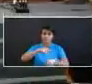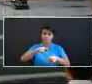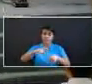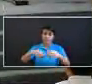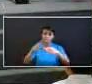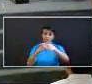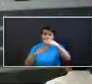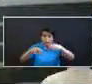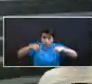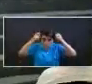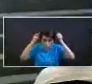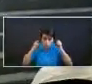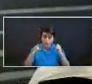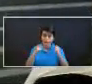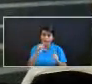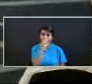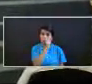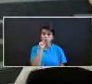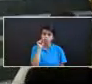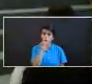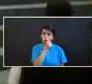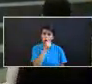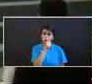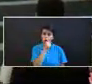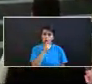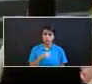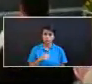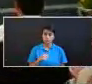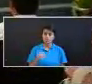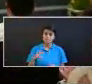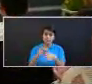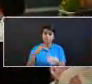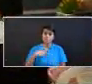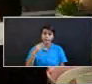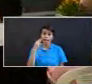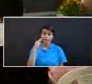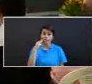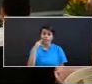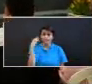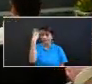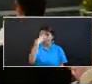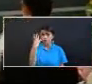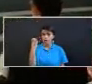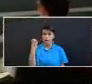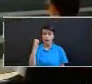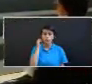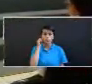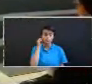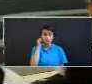cobertura de mi apóstol, bajo la cobertura de mi madre espiritual,